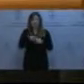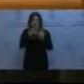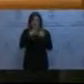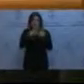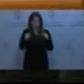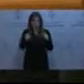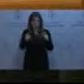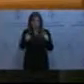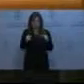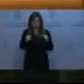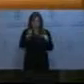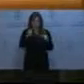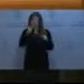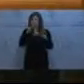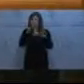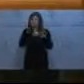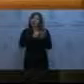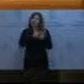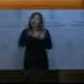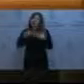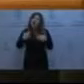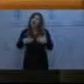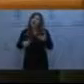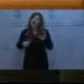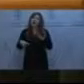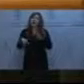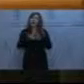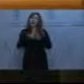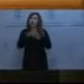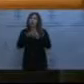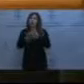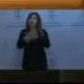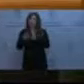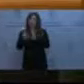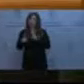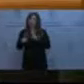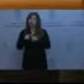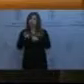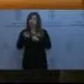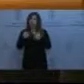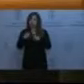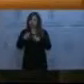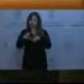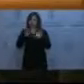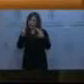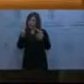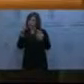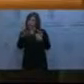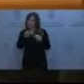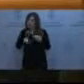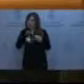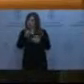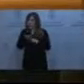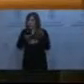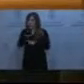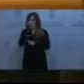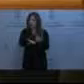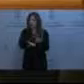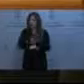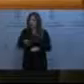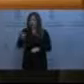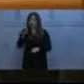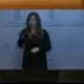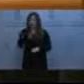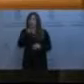Y es que cualquier contrato que se suscriba en materia de personal en el sector público requerirá, antes de su aprobación, se lo repito, lo estoy